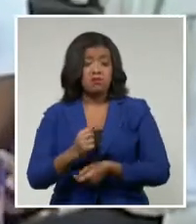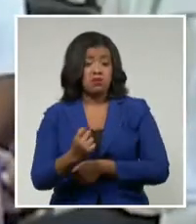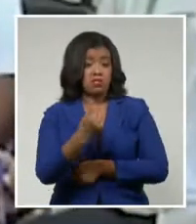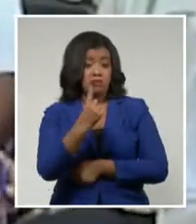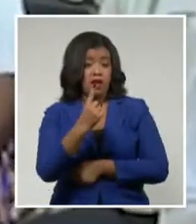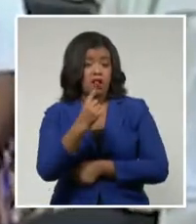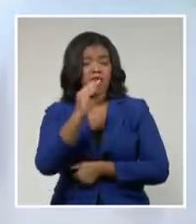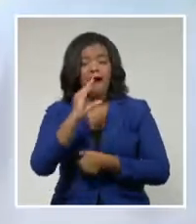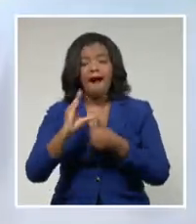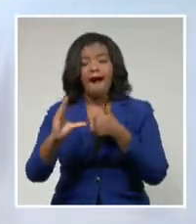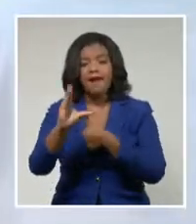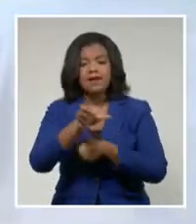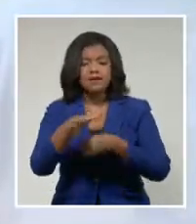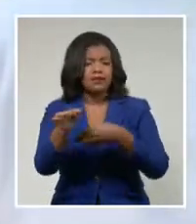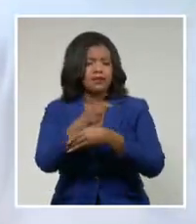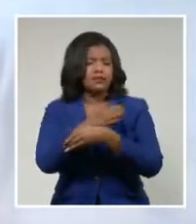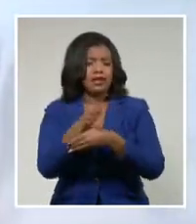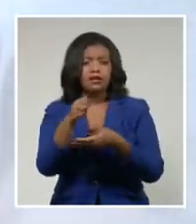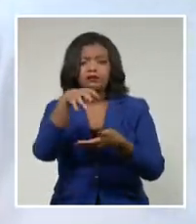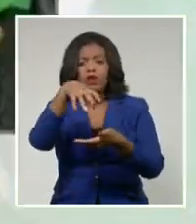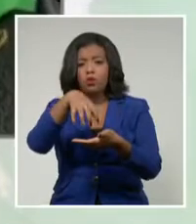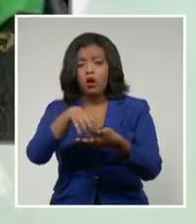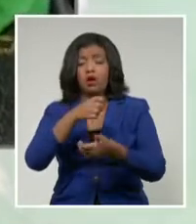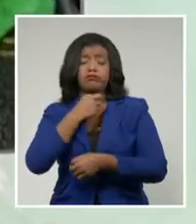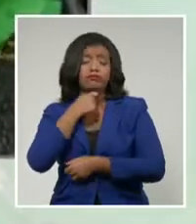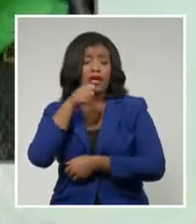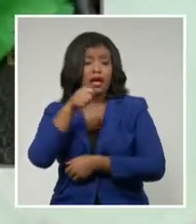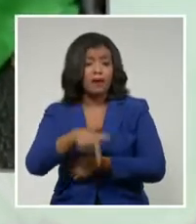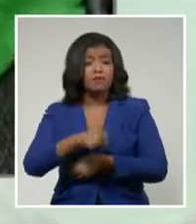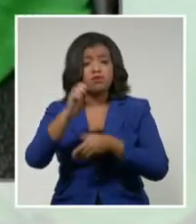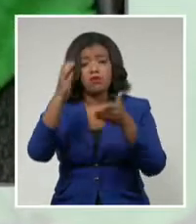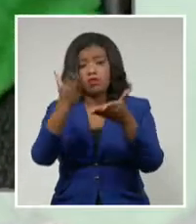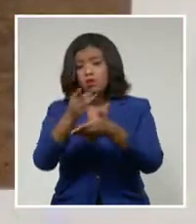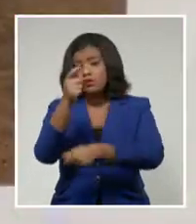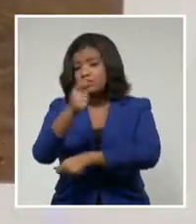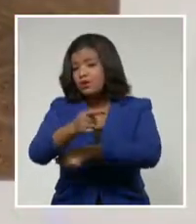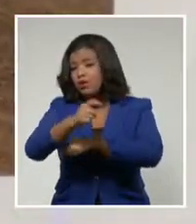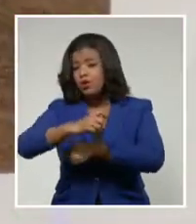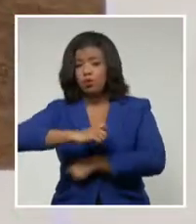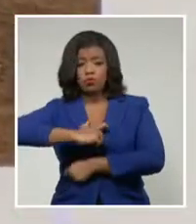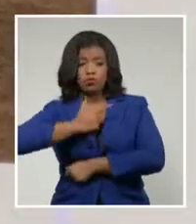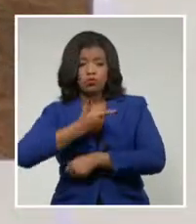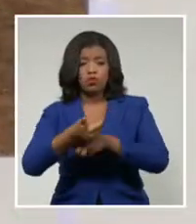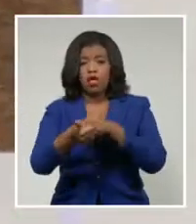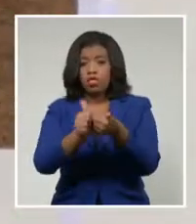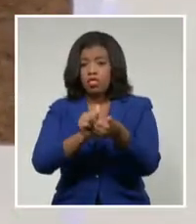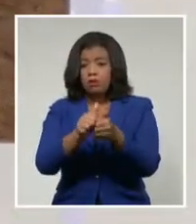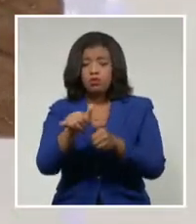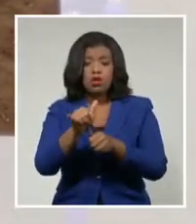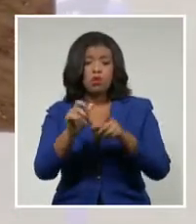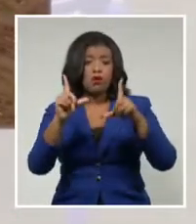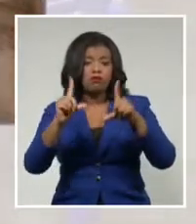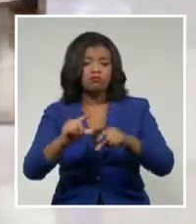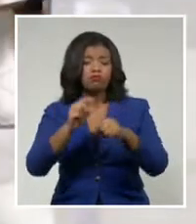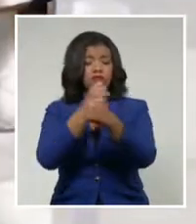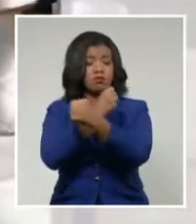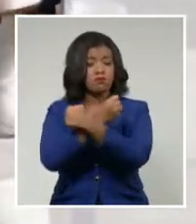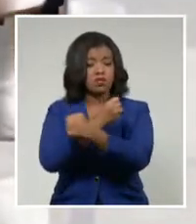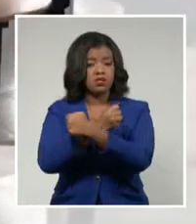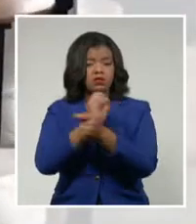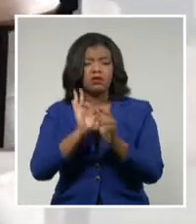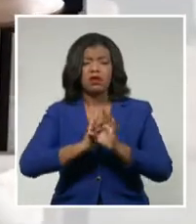Caribe, en múltiples sectores como la educación, la cultura, el deporte, el manejo y reducción de riesgos y